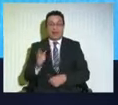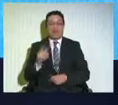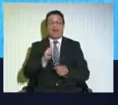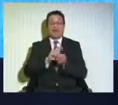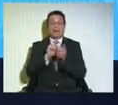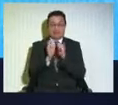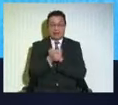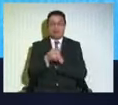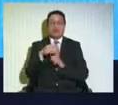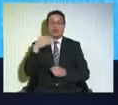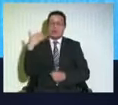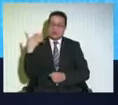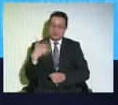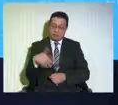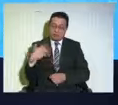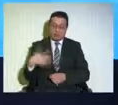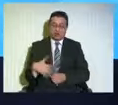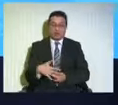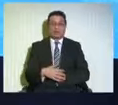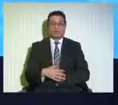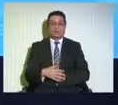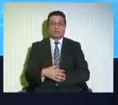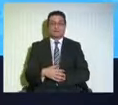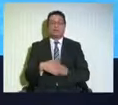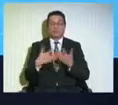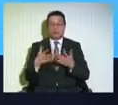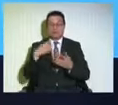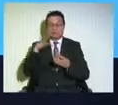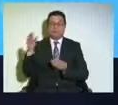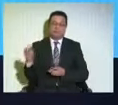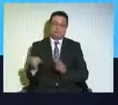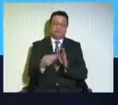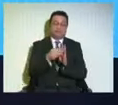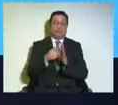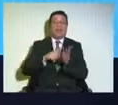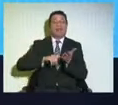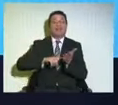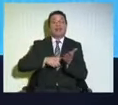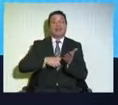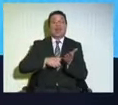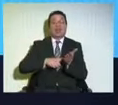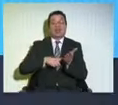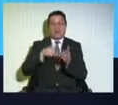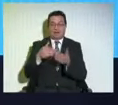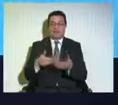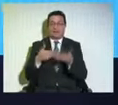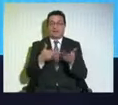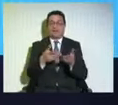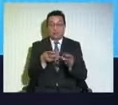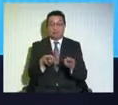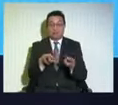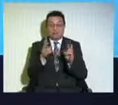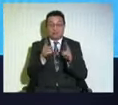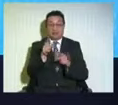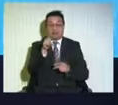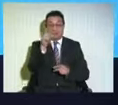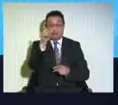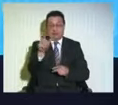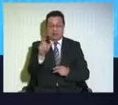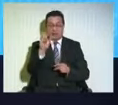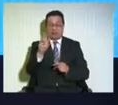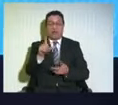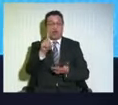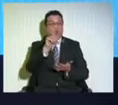cambio significativo, con una incorporación de una tecnología que permite que ella esté en un